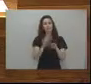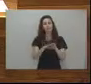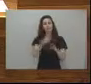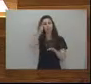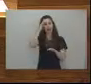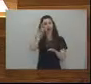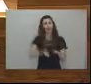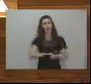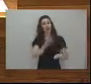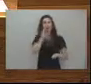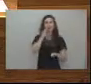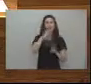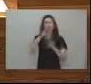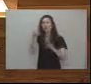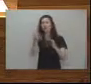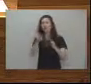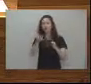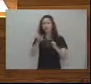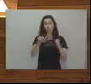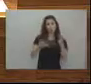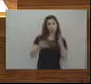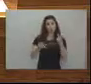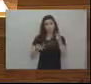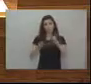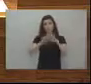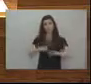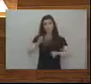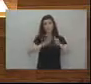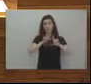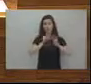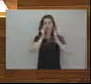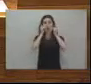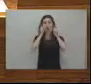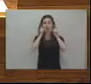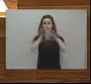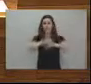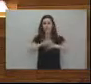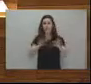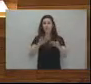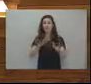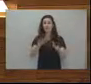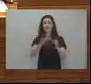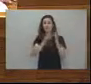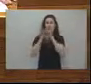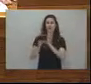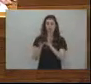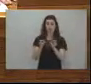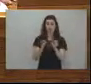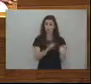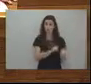otros no dieron cuenta del problema y ahora estamos también somos líderes o casi líderes en emigración de nuestros jóvenes fuera de